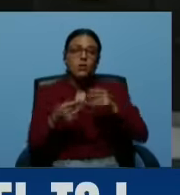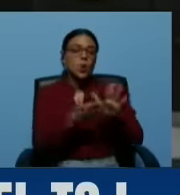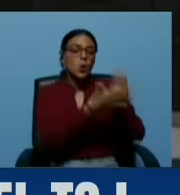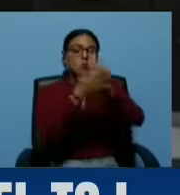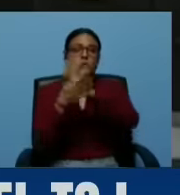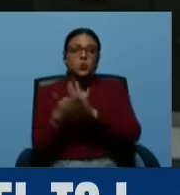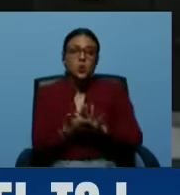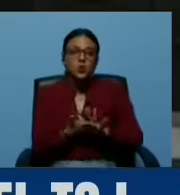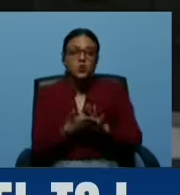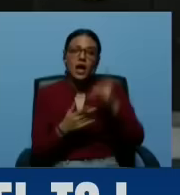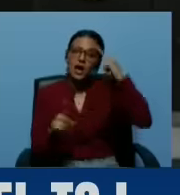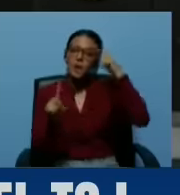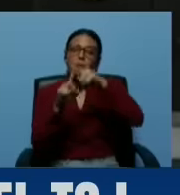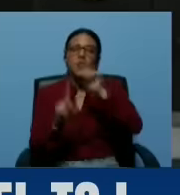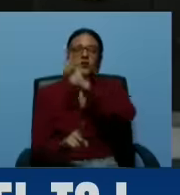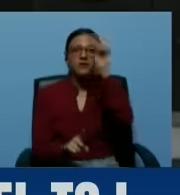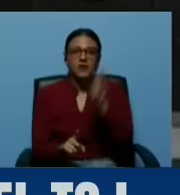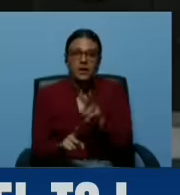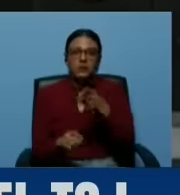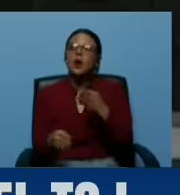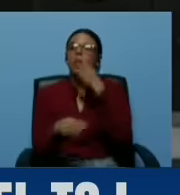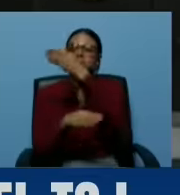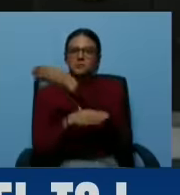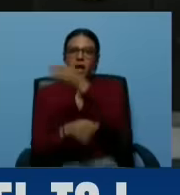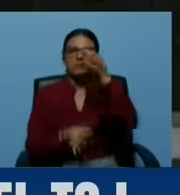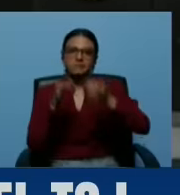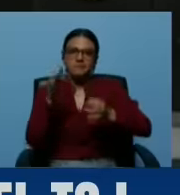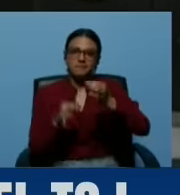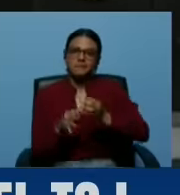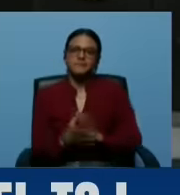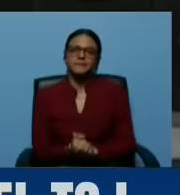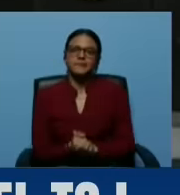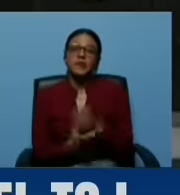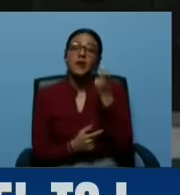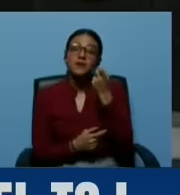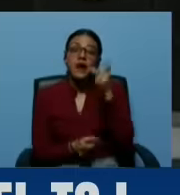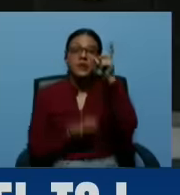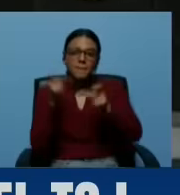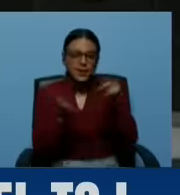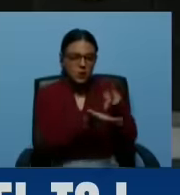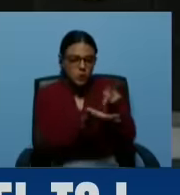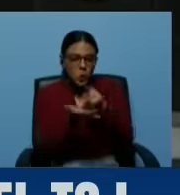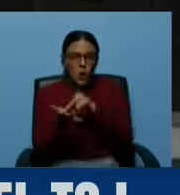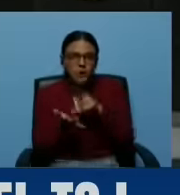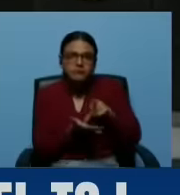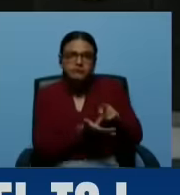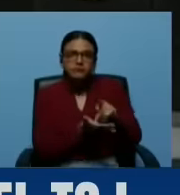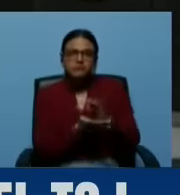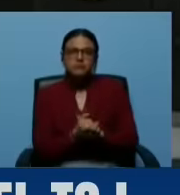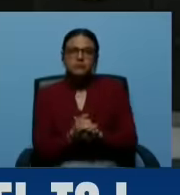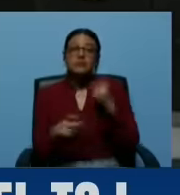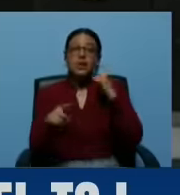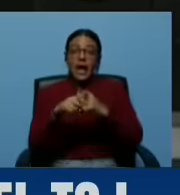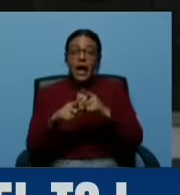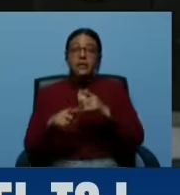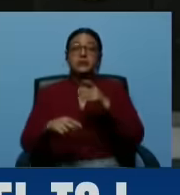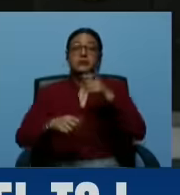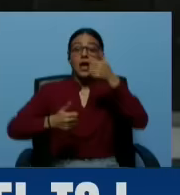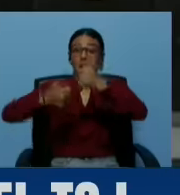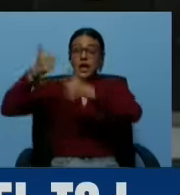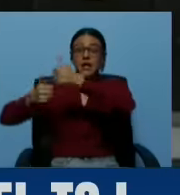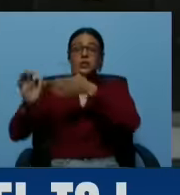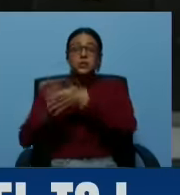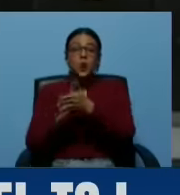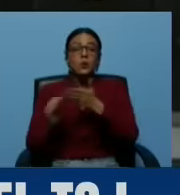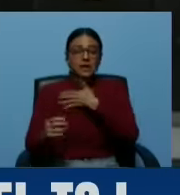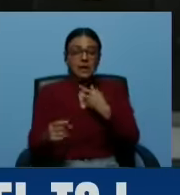Soluciones por Venezuela. Todavía faltan representantes candidatos presidenciales que